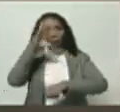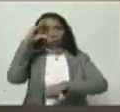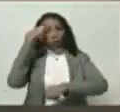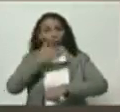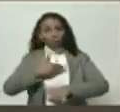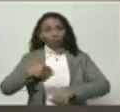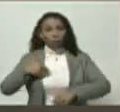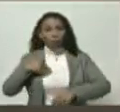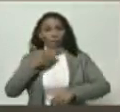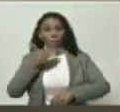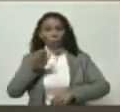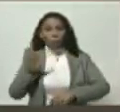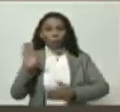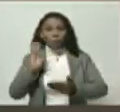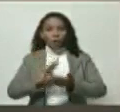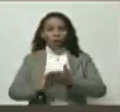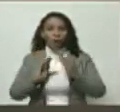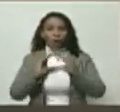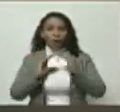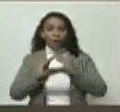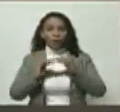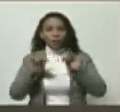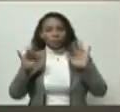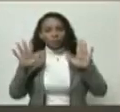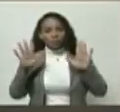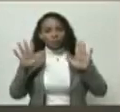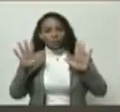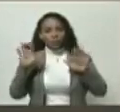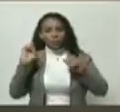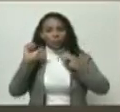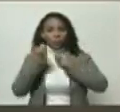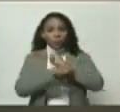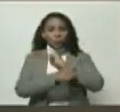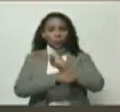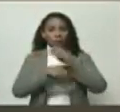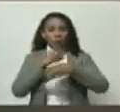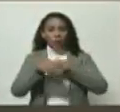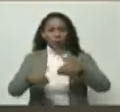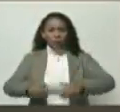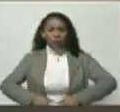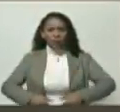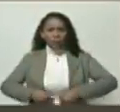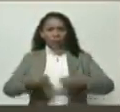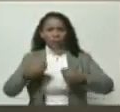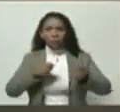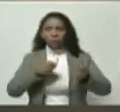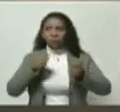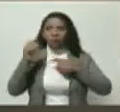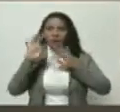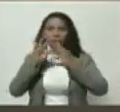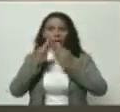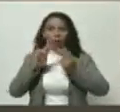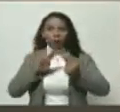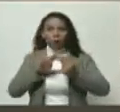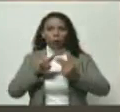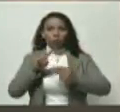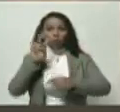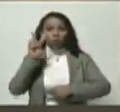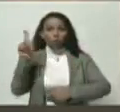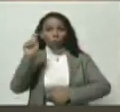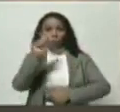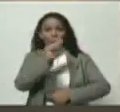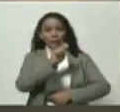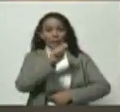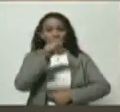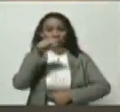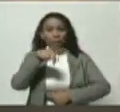que pronto estén de vuelta a casa. Pero mientras tanto, Conviasa hizo un titánico esfuerzo para llevar a los familiares al reencuentro luego de 2 meses